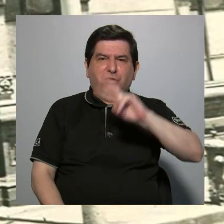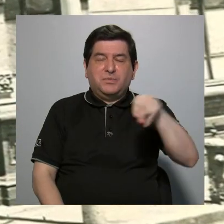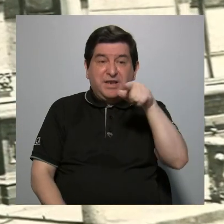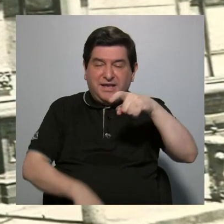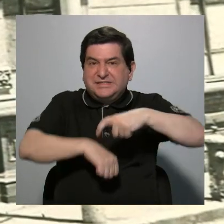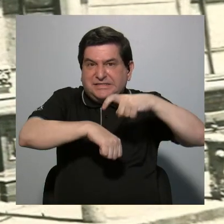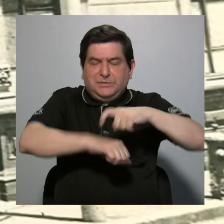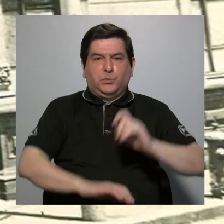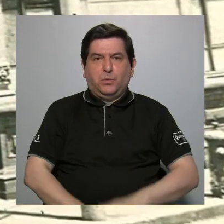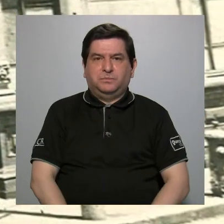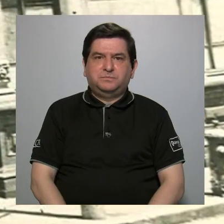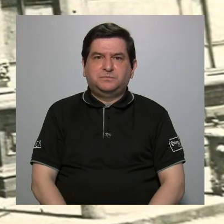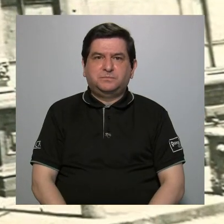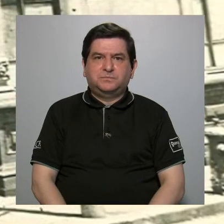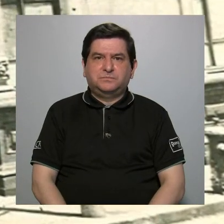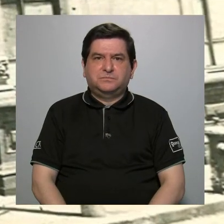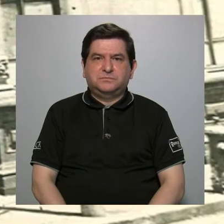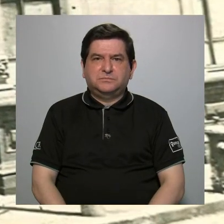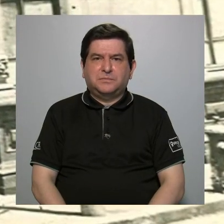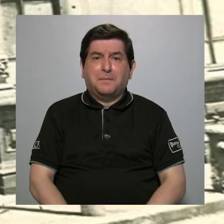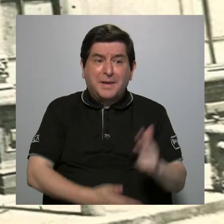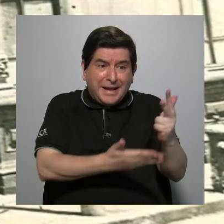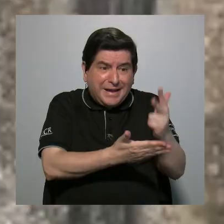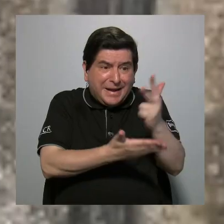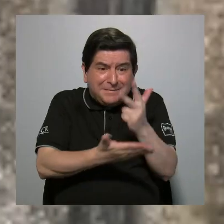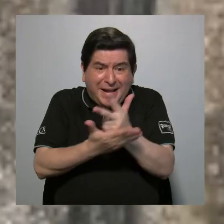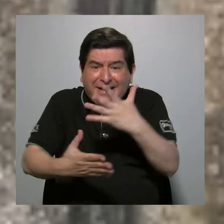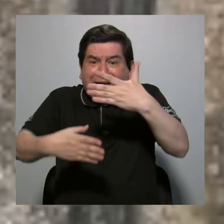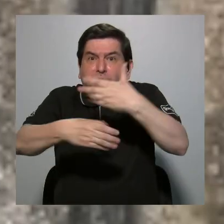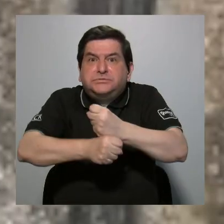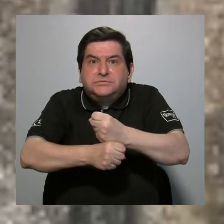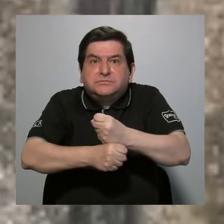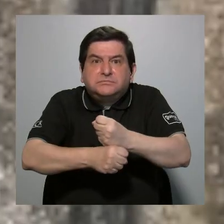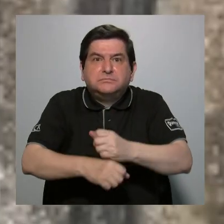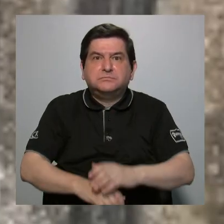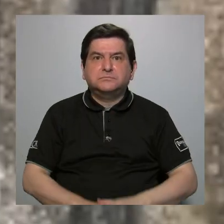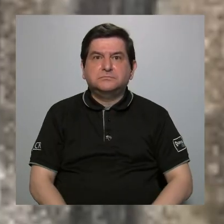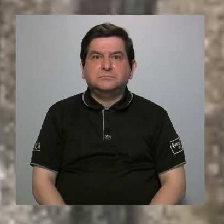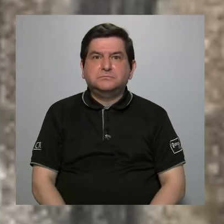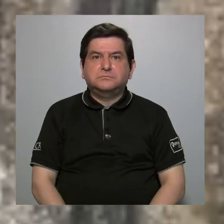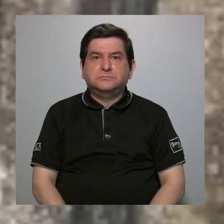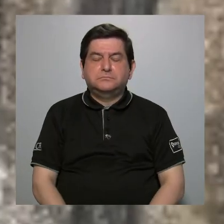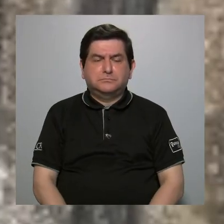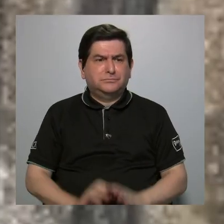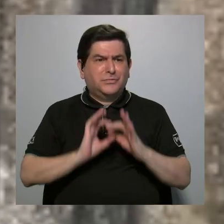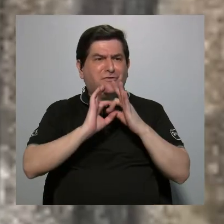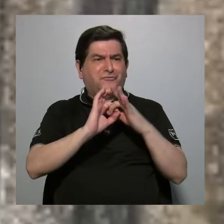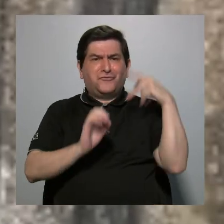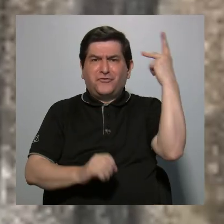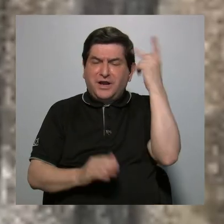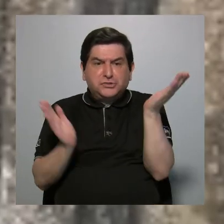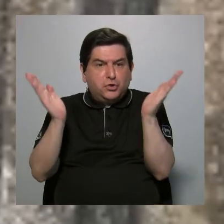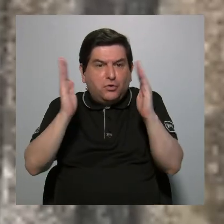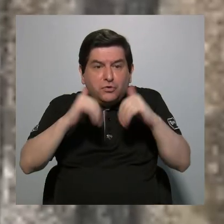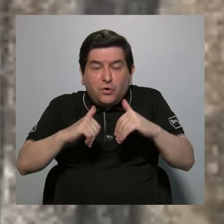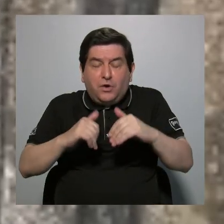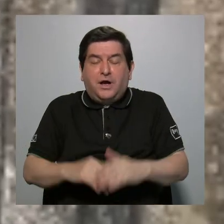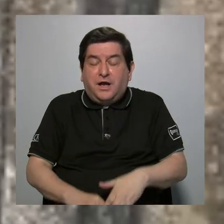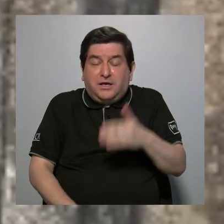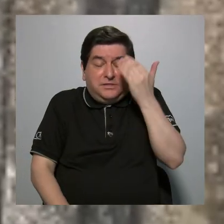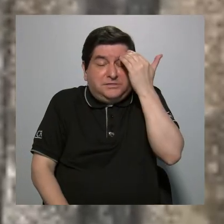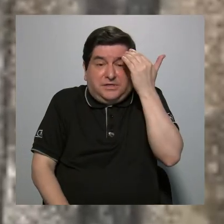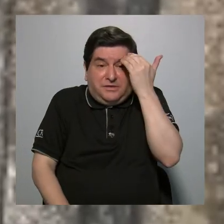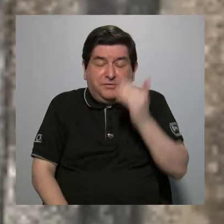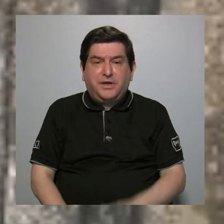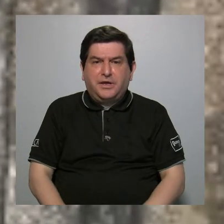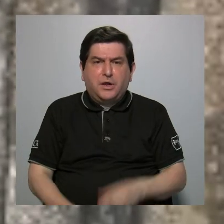época, para hacer un parqueo, ¿no? Yo no sé qué relaciones políticas hubo ahí con el comprador